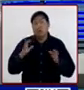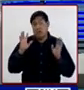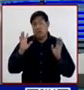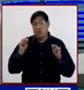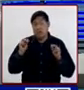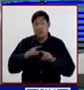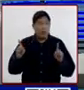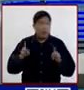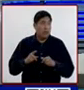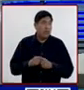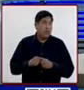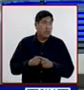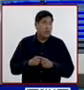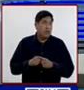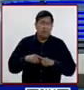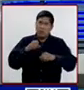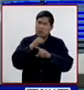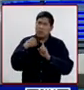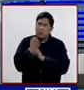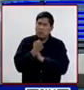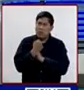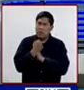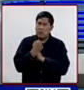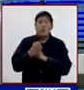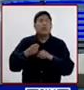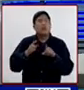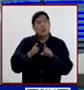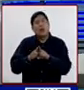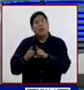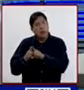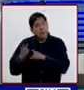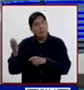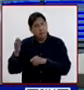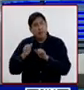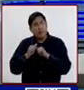pero hay situaciones. Que también DIPROVE y las autoridades tendrán...